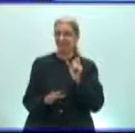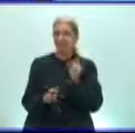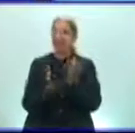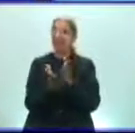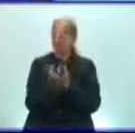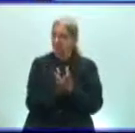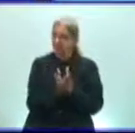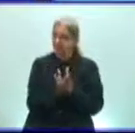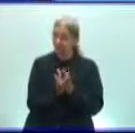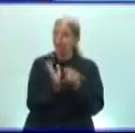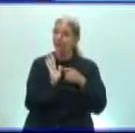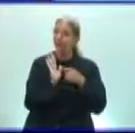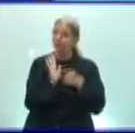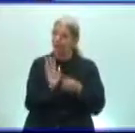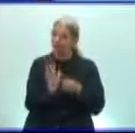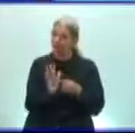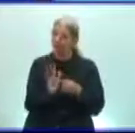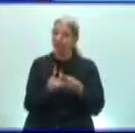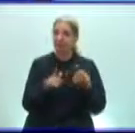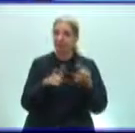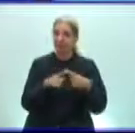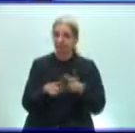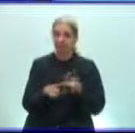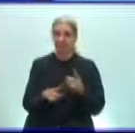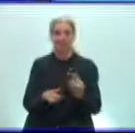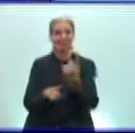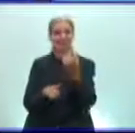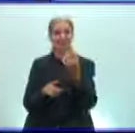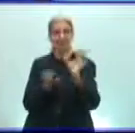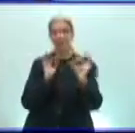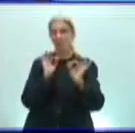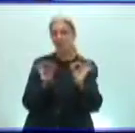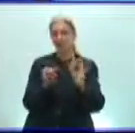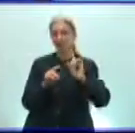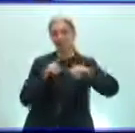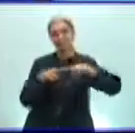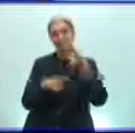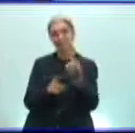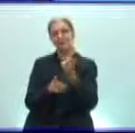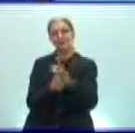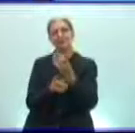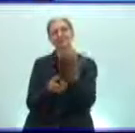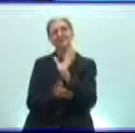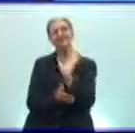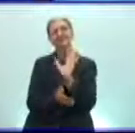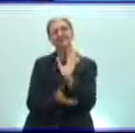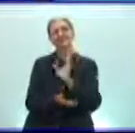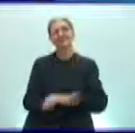siempre lo aconsejo, pero sobre todo que se cuiden para vernos en el próximo encuentro.